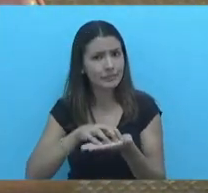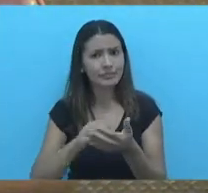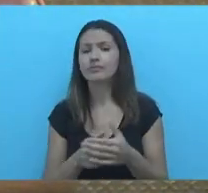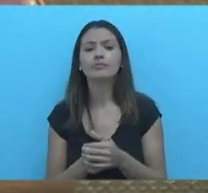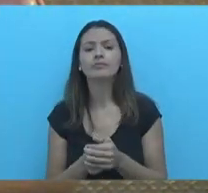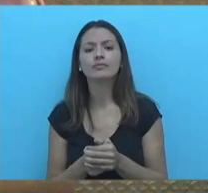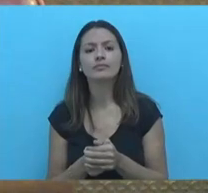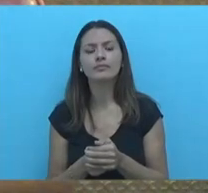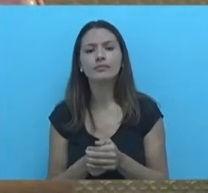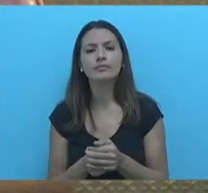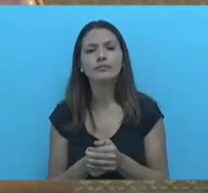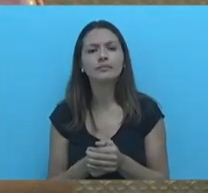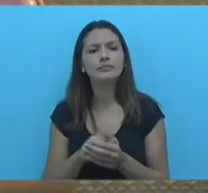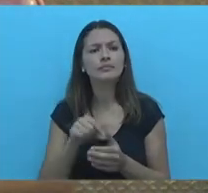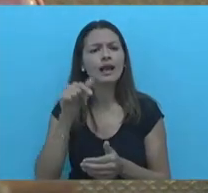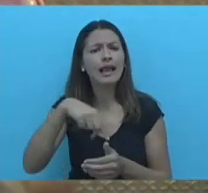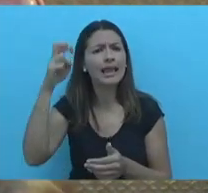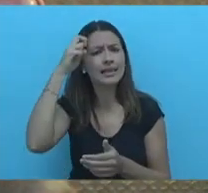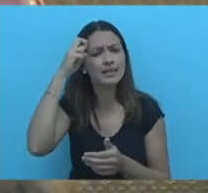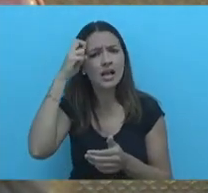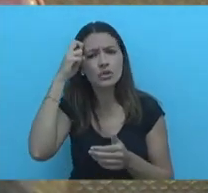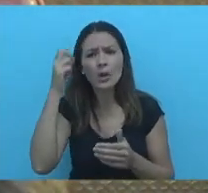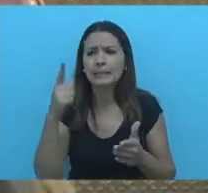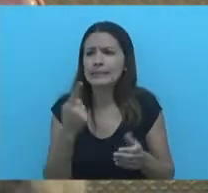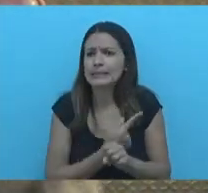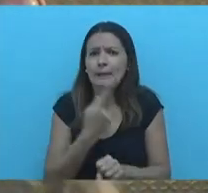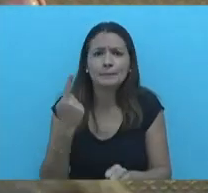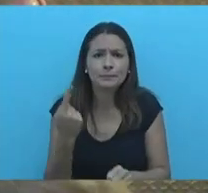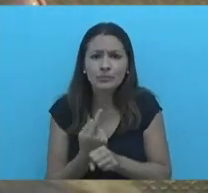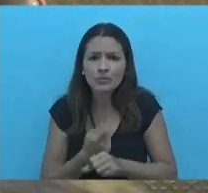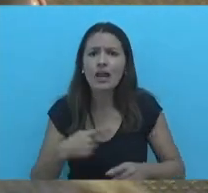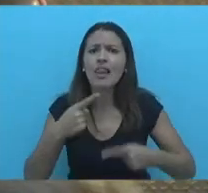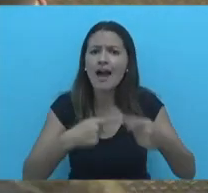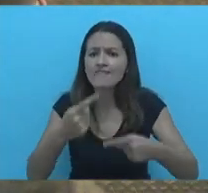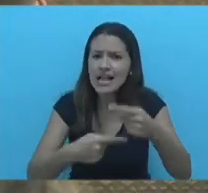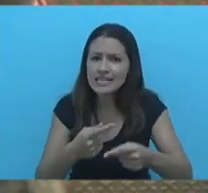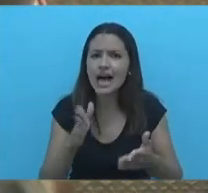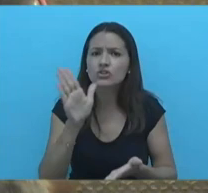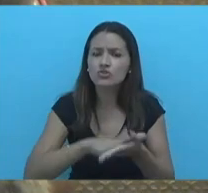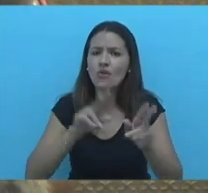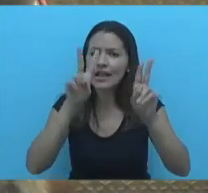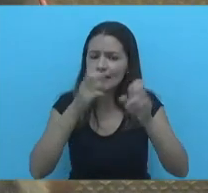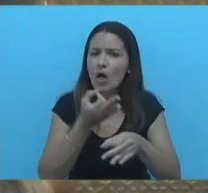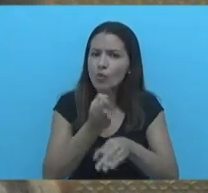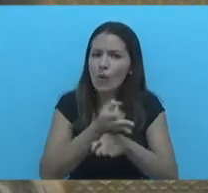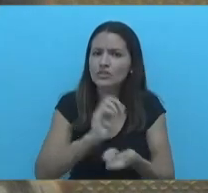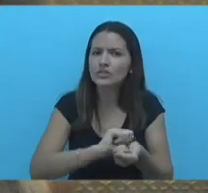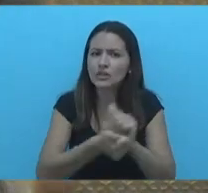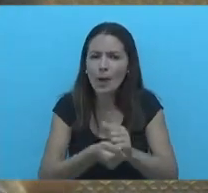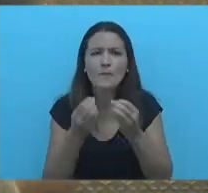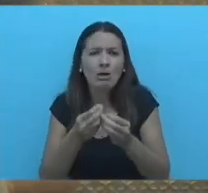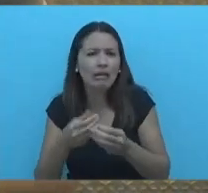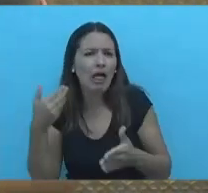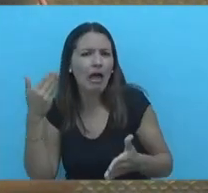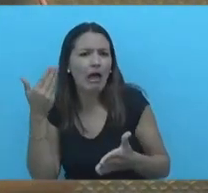no se avanzó en la educación sexual integral, entre otras cuestiones por las presiones de los tipos que vinieron